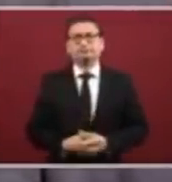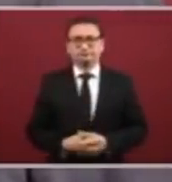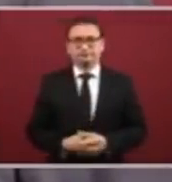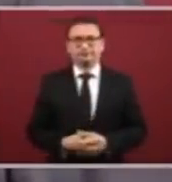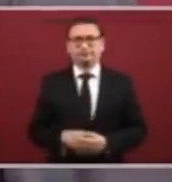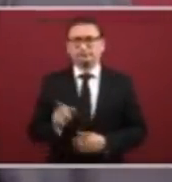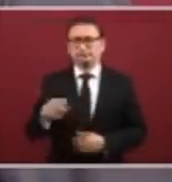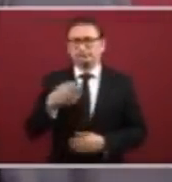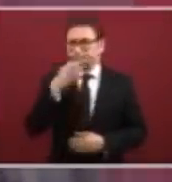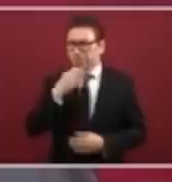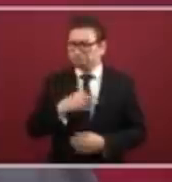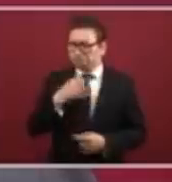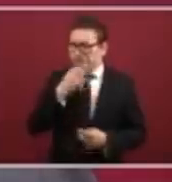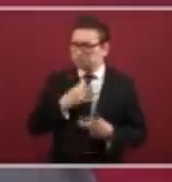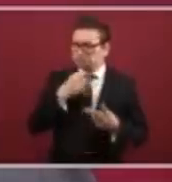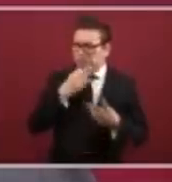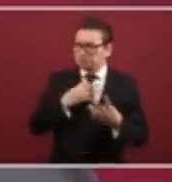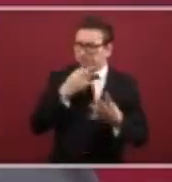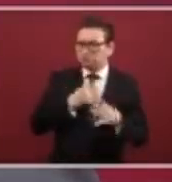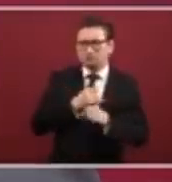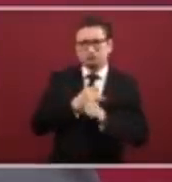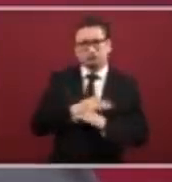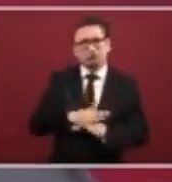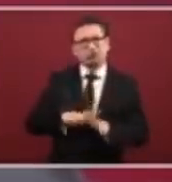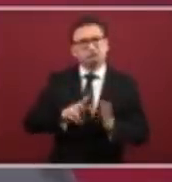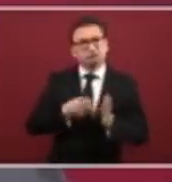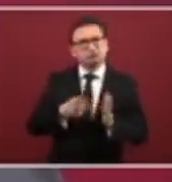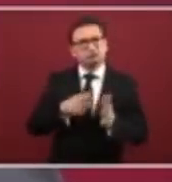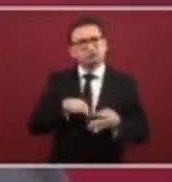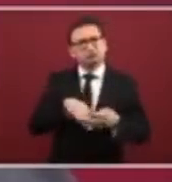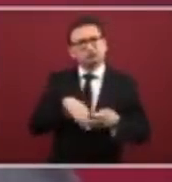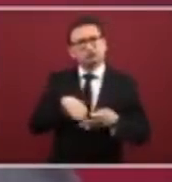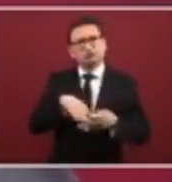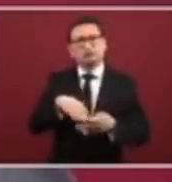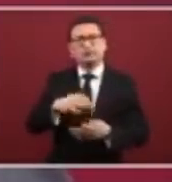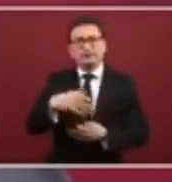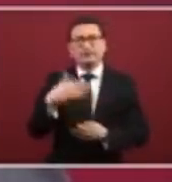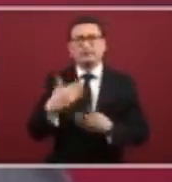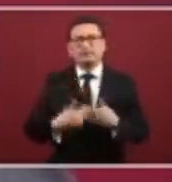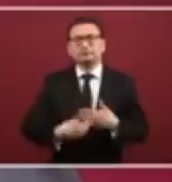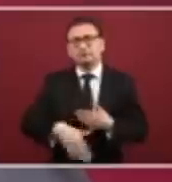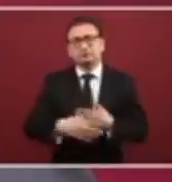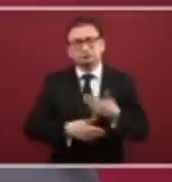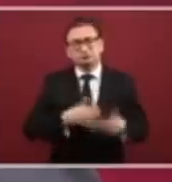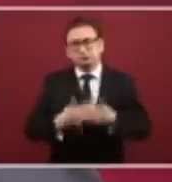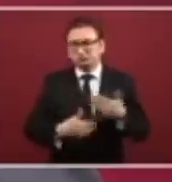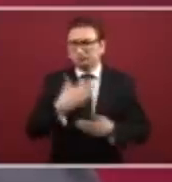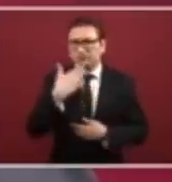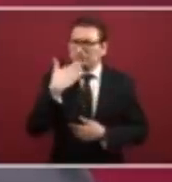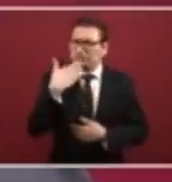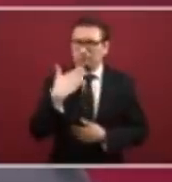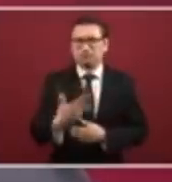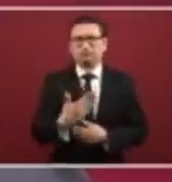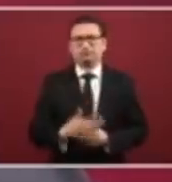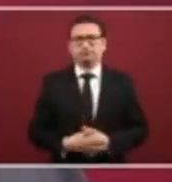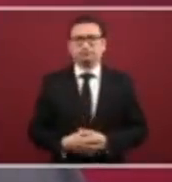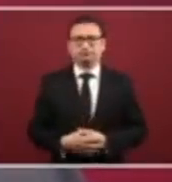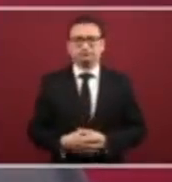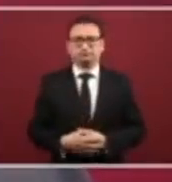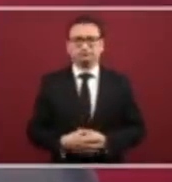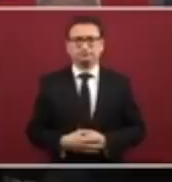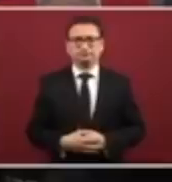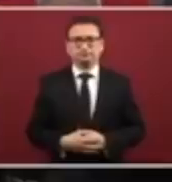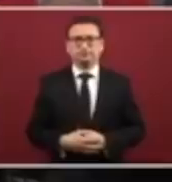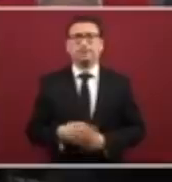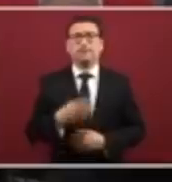me está informando constantemente y vamos bien, por eso